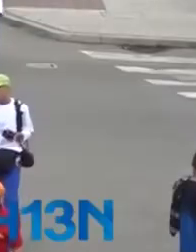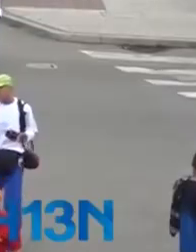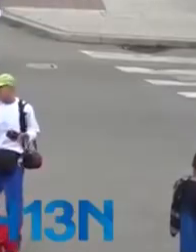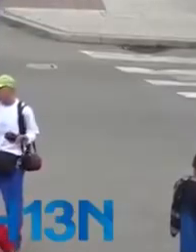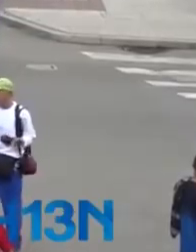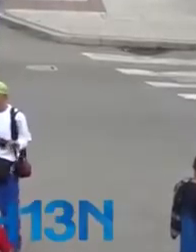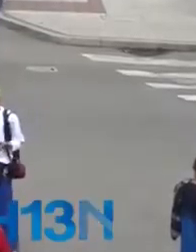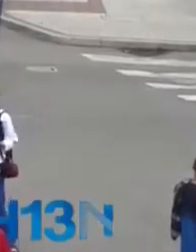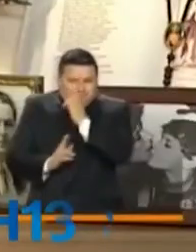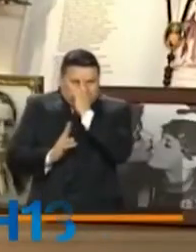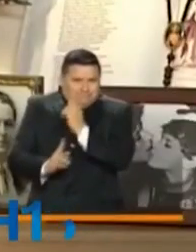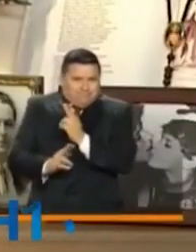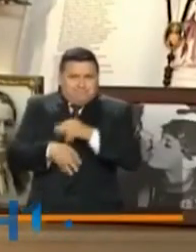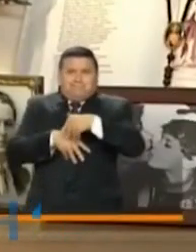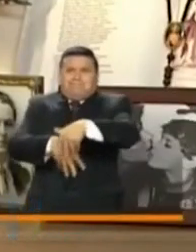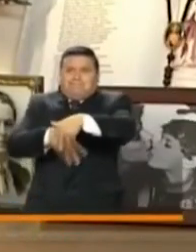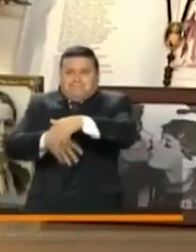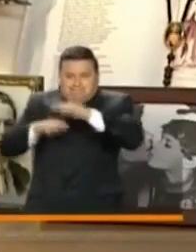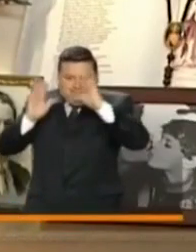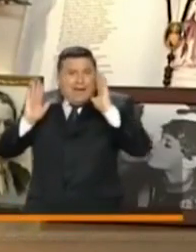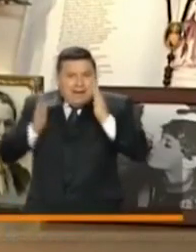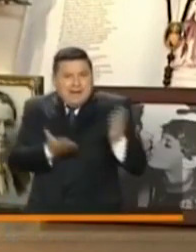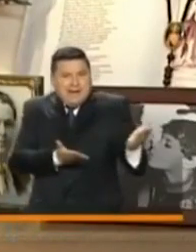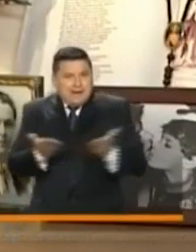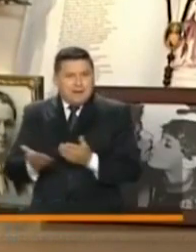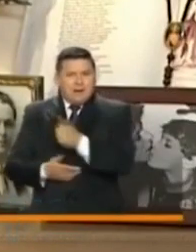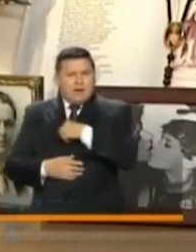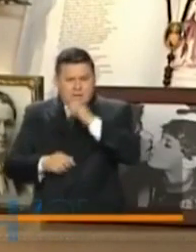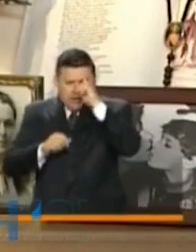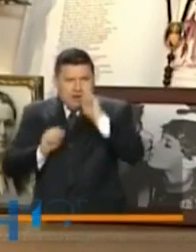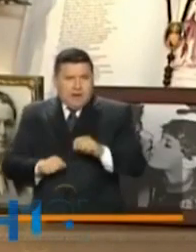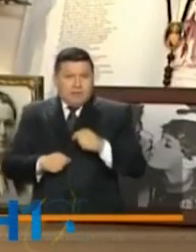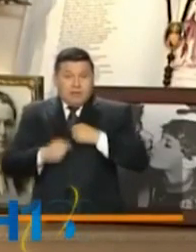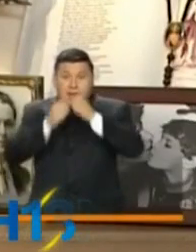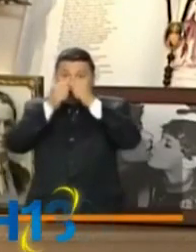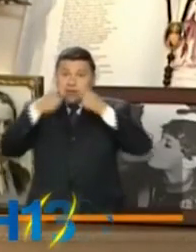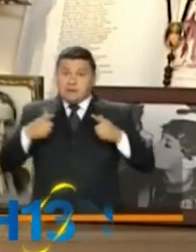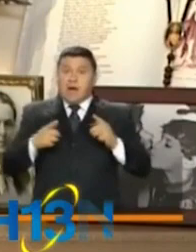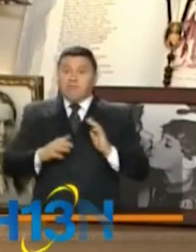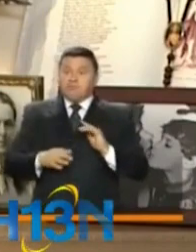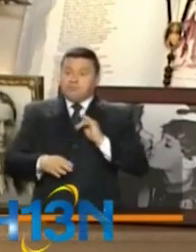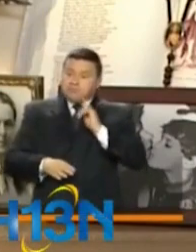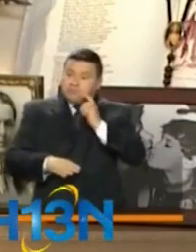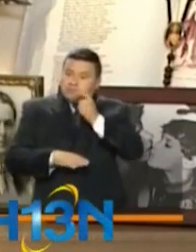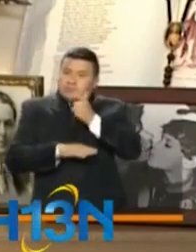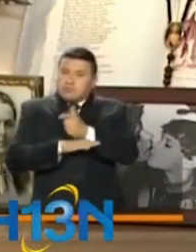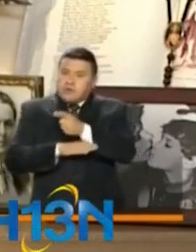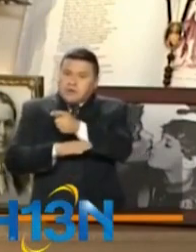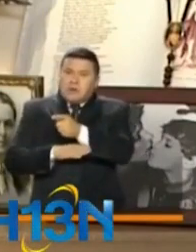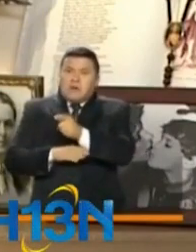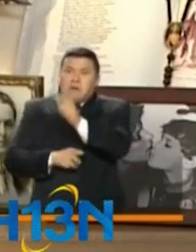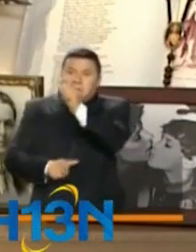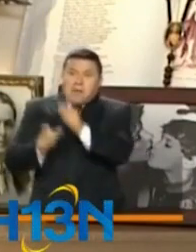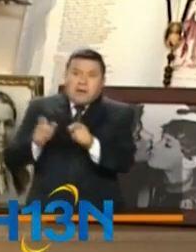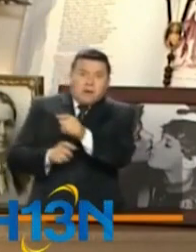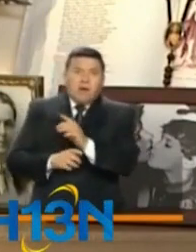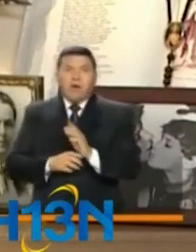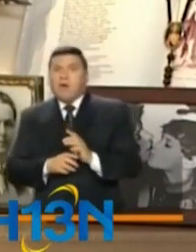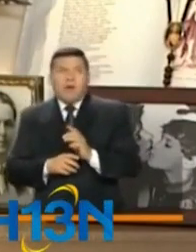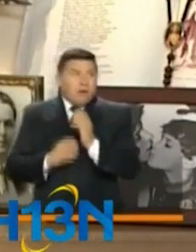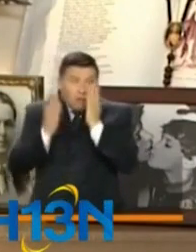y proteger. Y por supuesto también nosotros debemos tener la capacidad como Estado de que se aplique todo el peso de la ley cuando